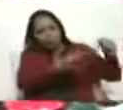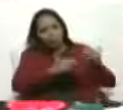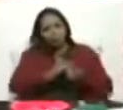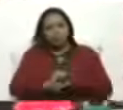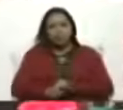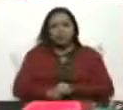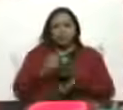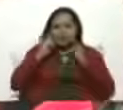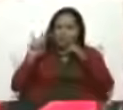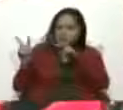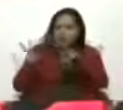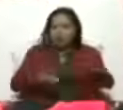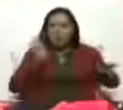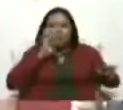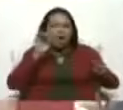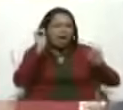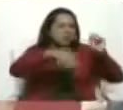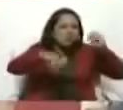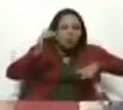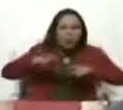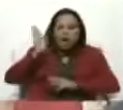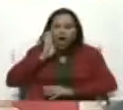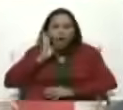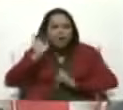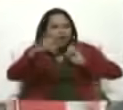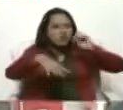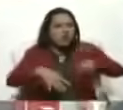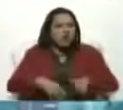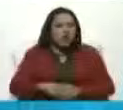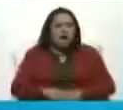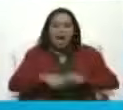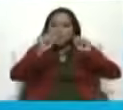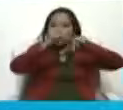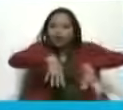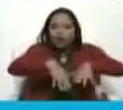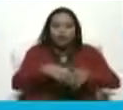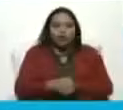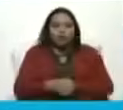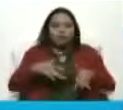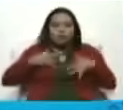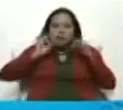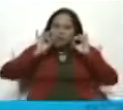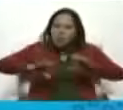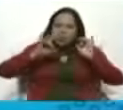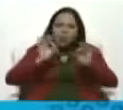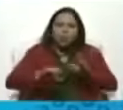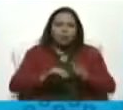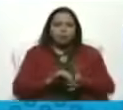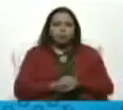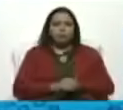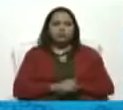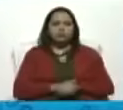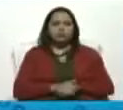Lo que veo es basura, basura, abandono, indolencia.